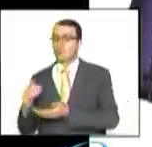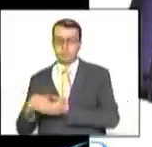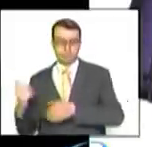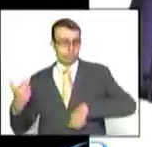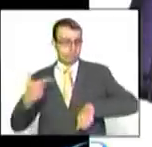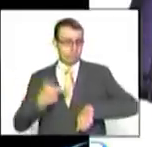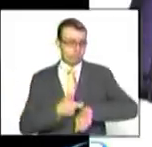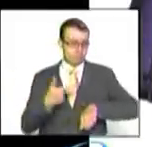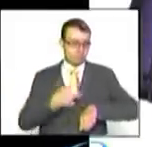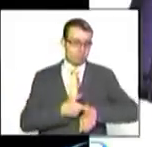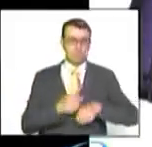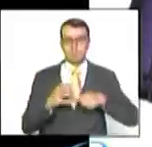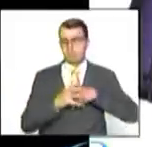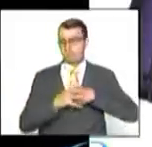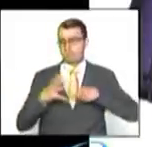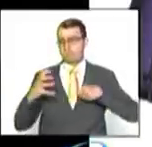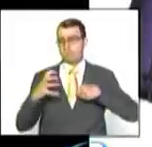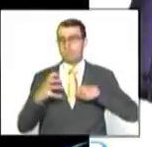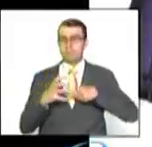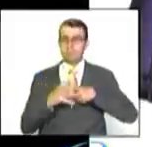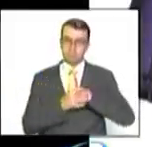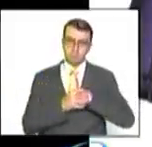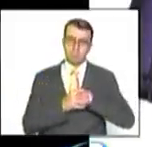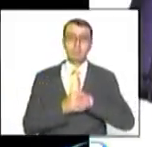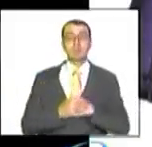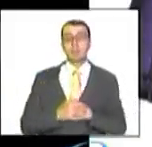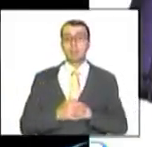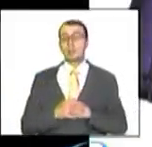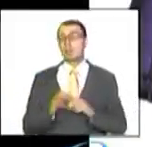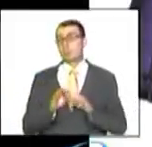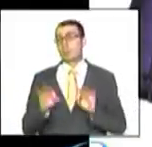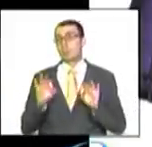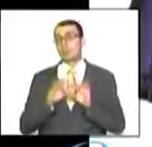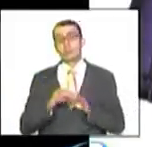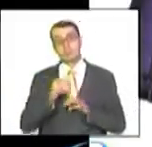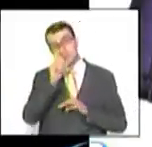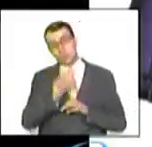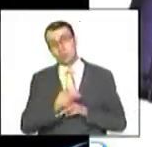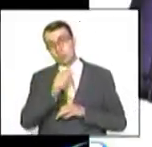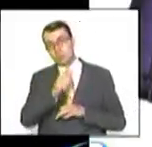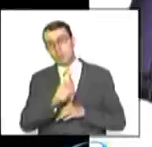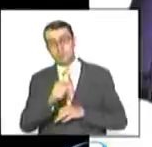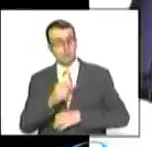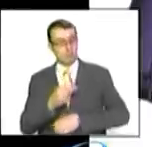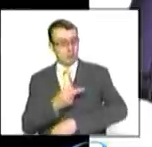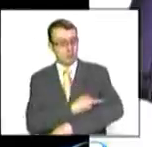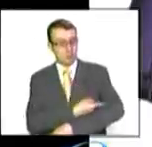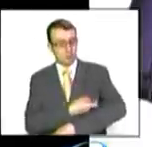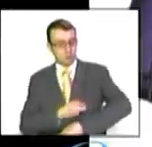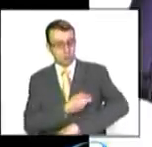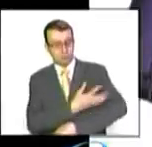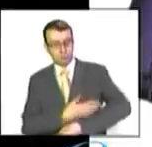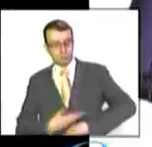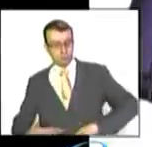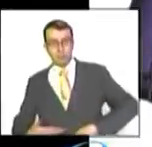de centrífuga. Ahora, es muy importante cuando al paciente lo van a sangrar. No debe